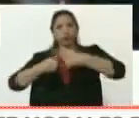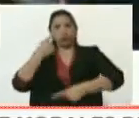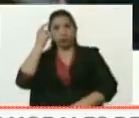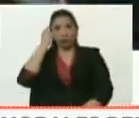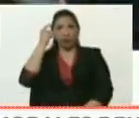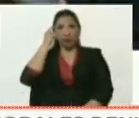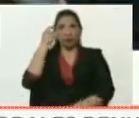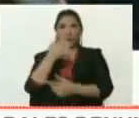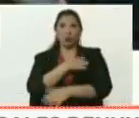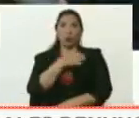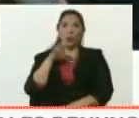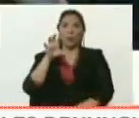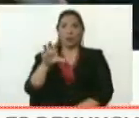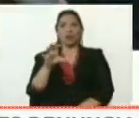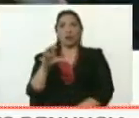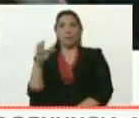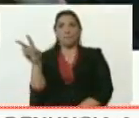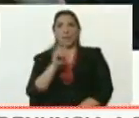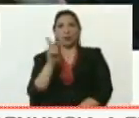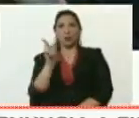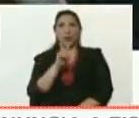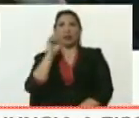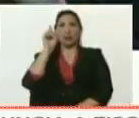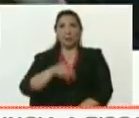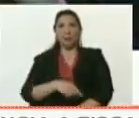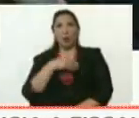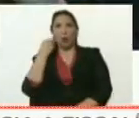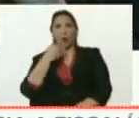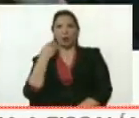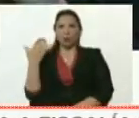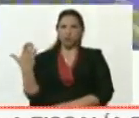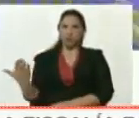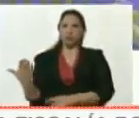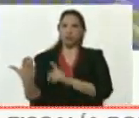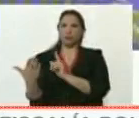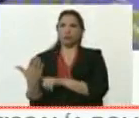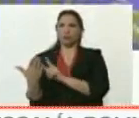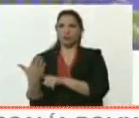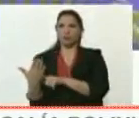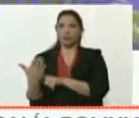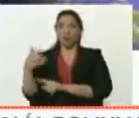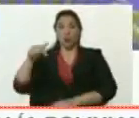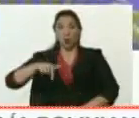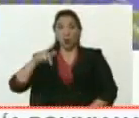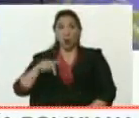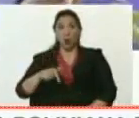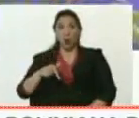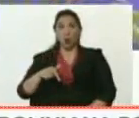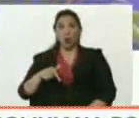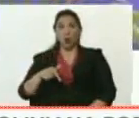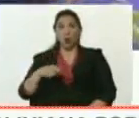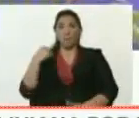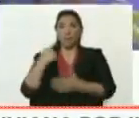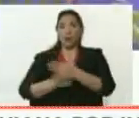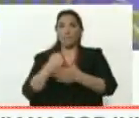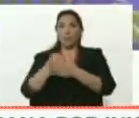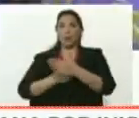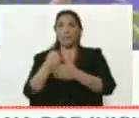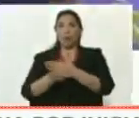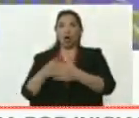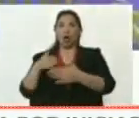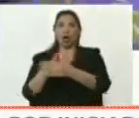la soberanía de Venezuela, y la juventud que hoy está dando la batalla contra el